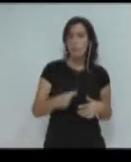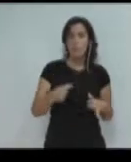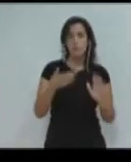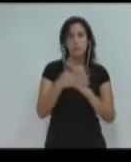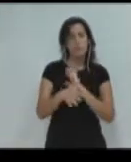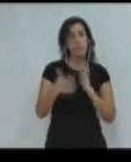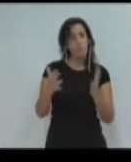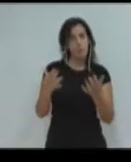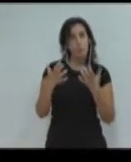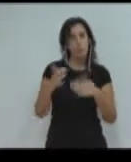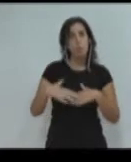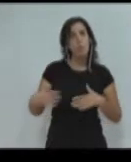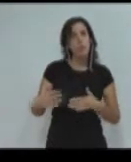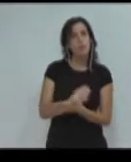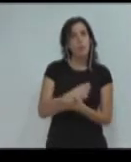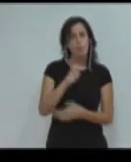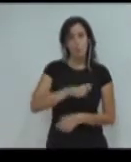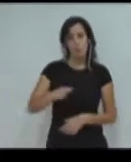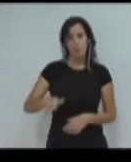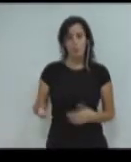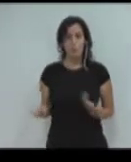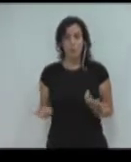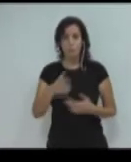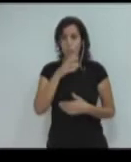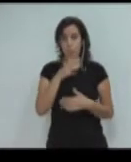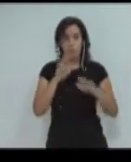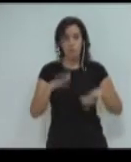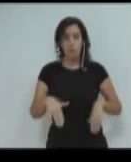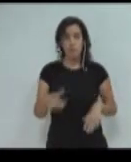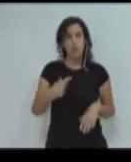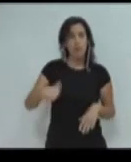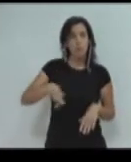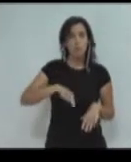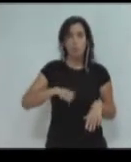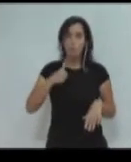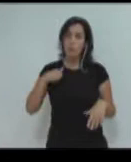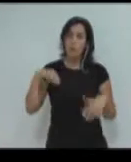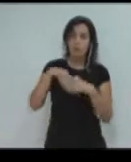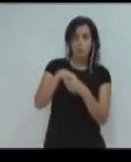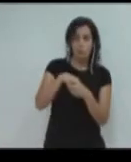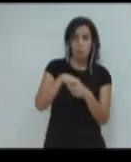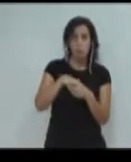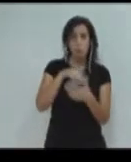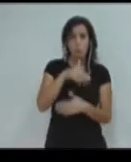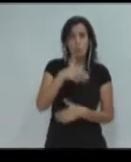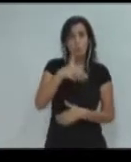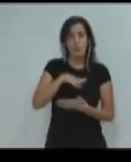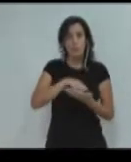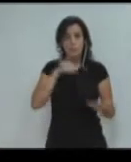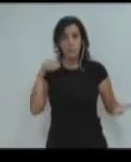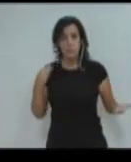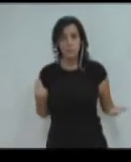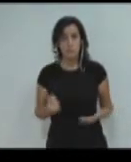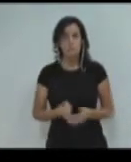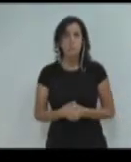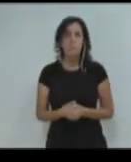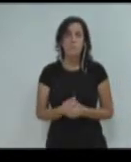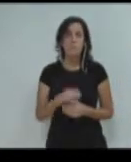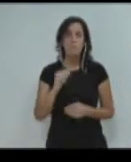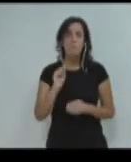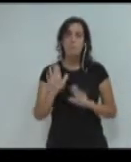es un beneficio para todas las personas, porque al final todos estamos más incluidos cuanto más comprendemos. ¿Y es